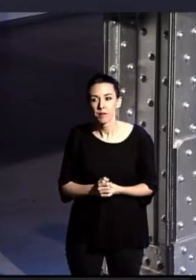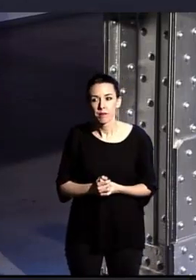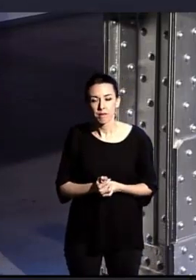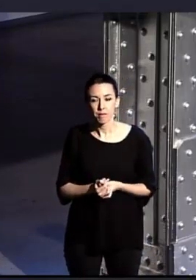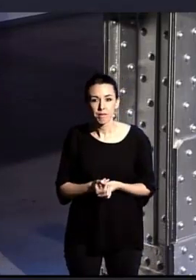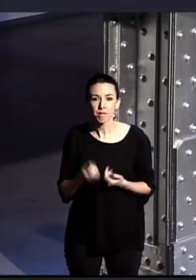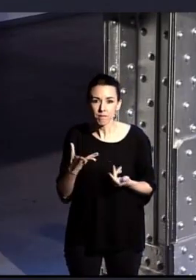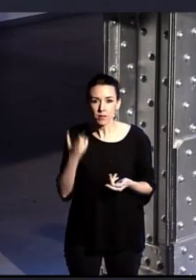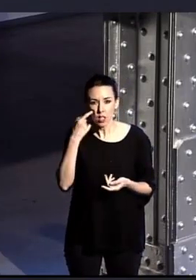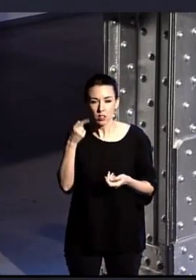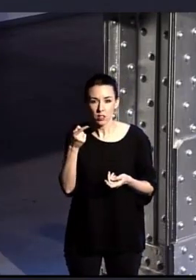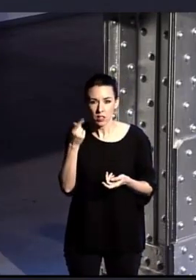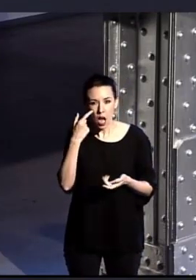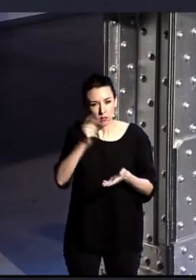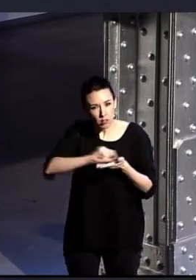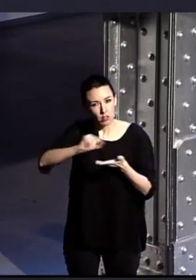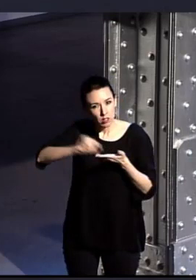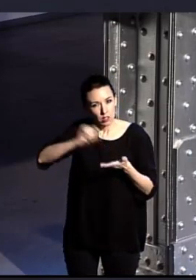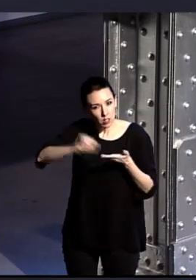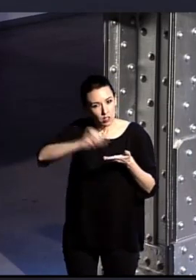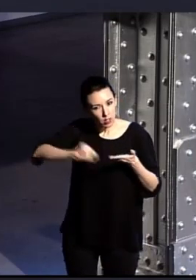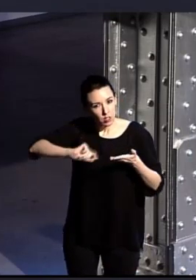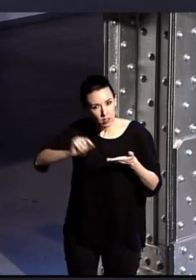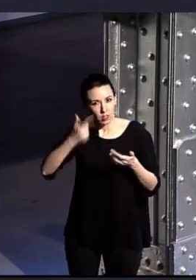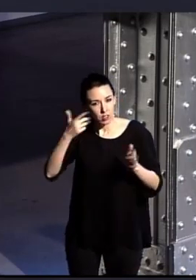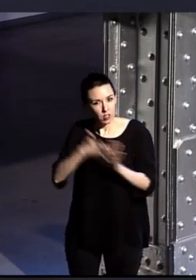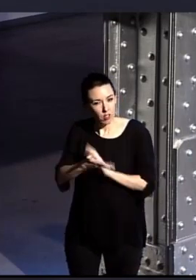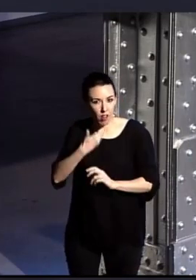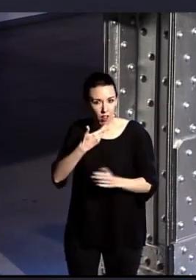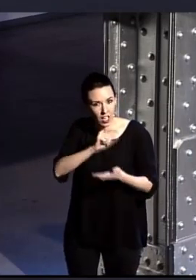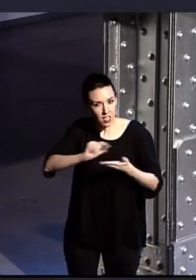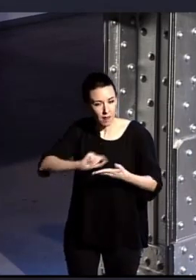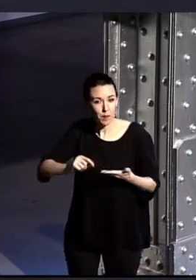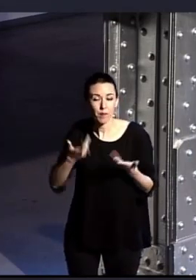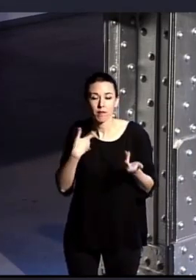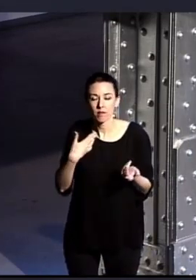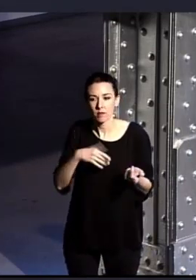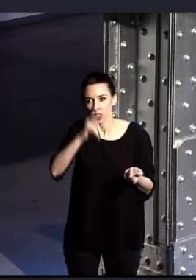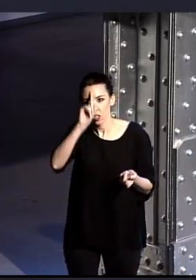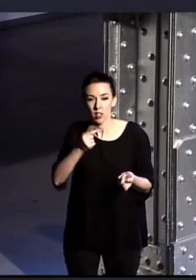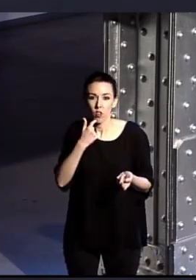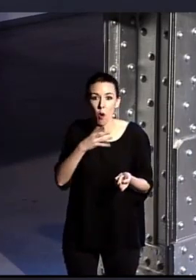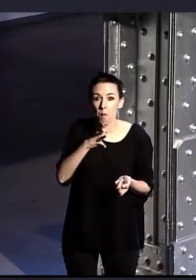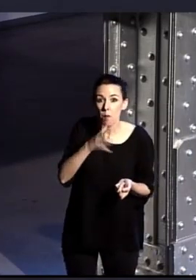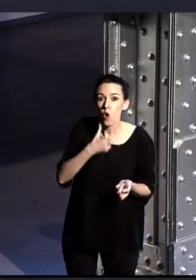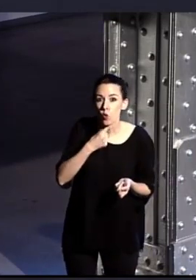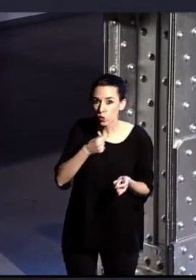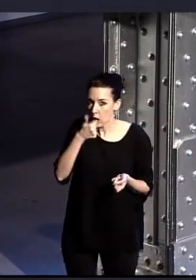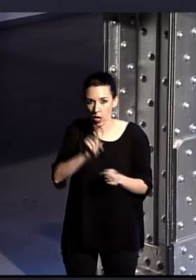Y ahí sí que se recrea. Entonces, que se recrea, yo no pienso que se recree porque le